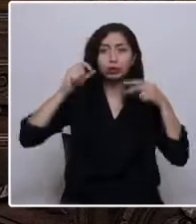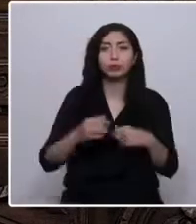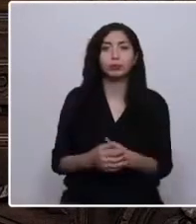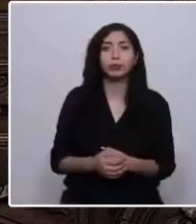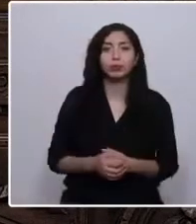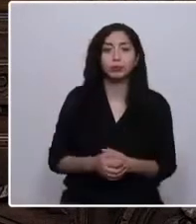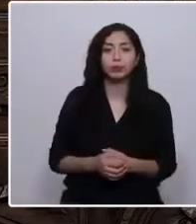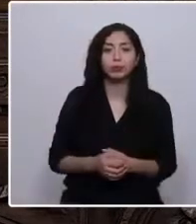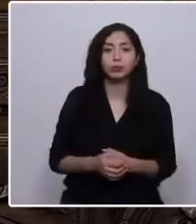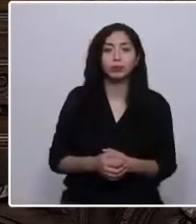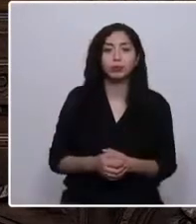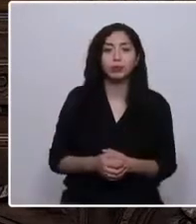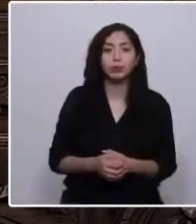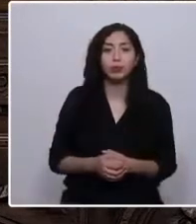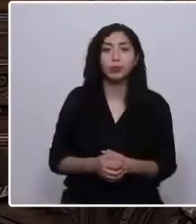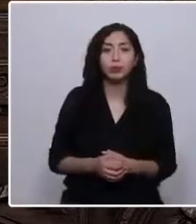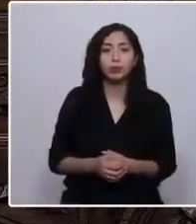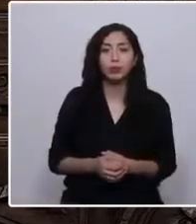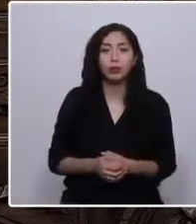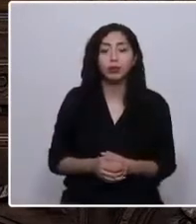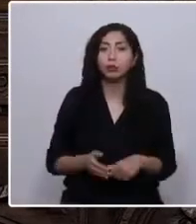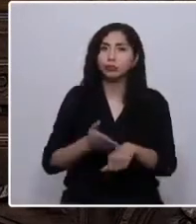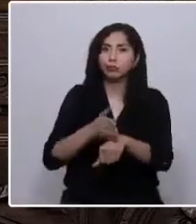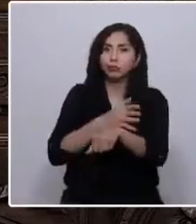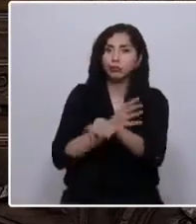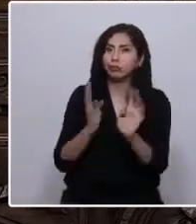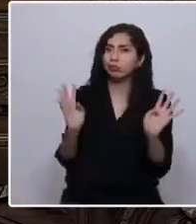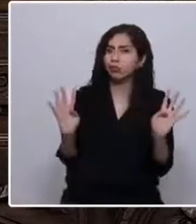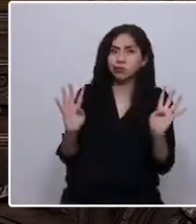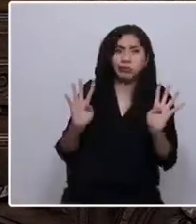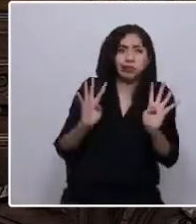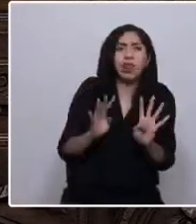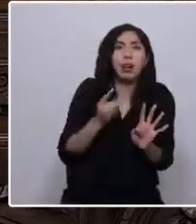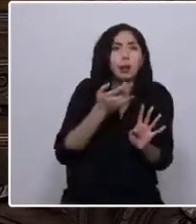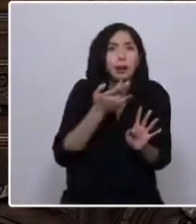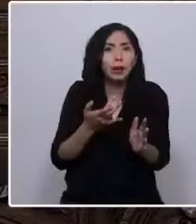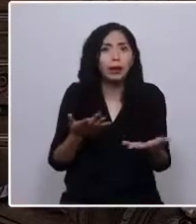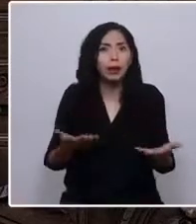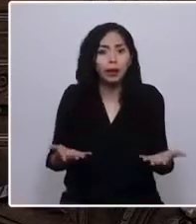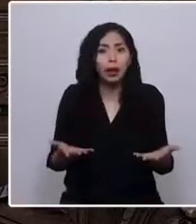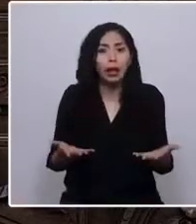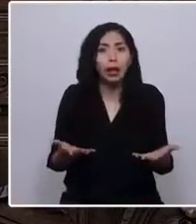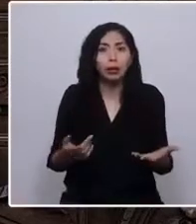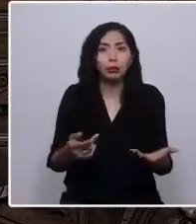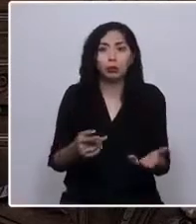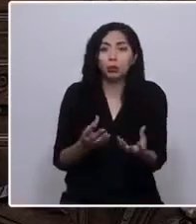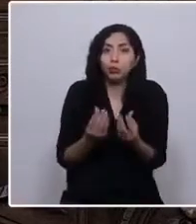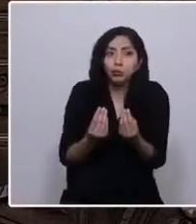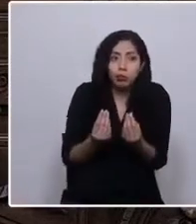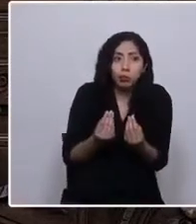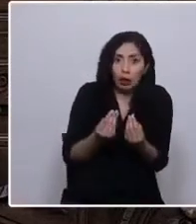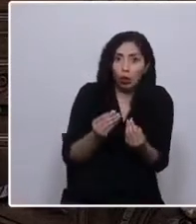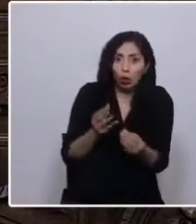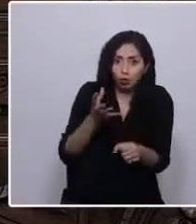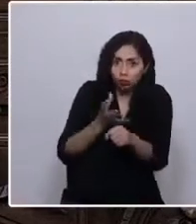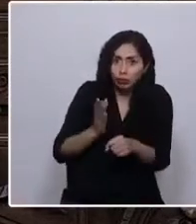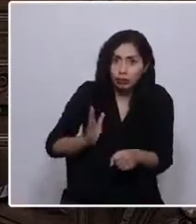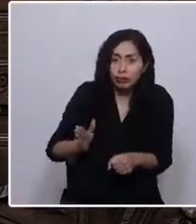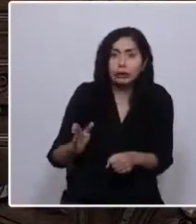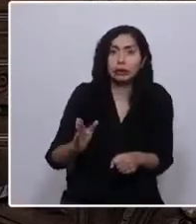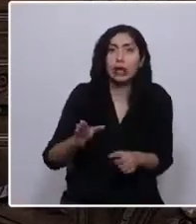Este revuelo es porque estaba en juego la existencia del pueblo mapuche. En esos